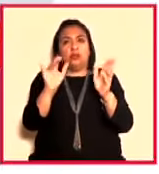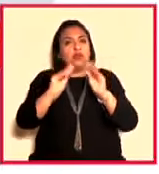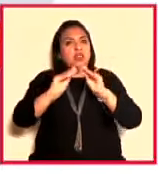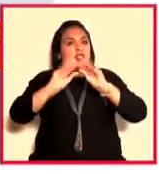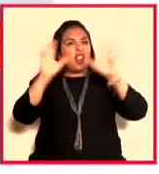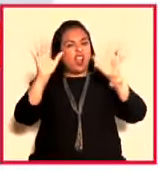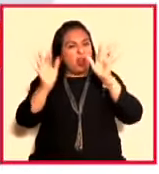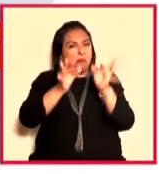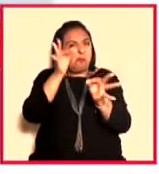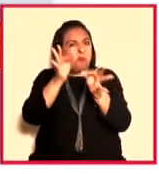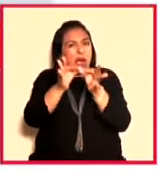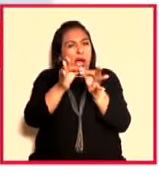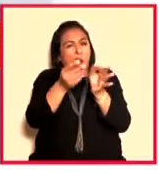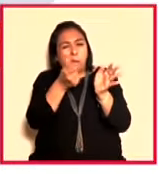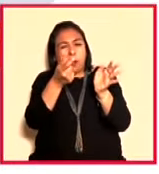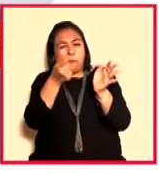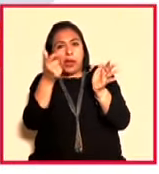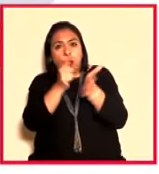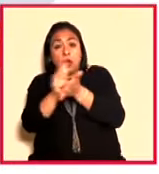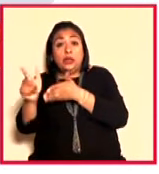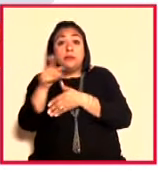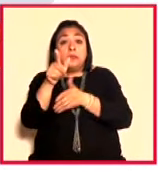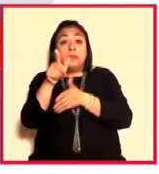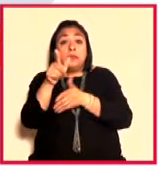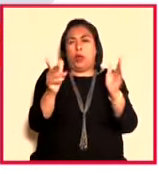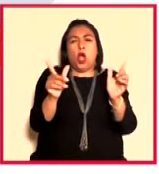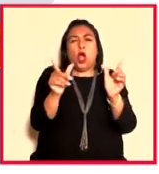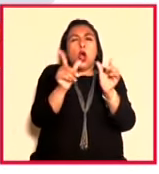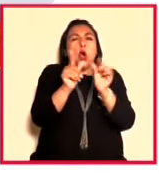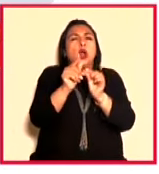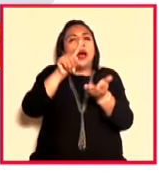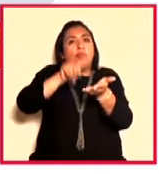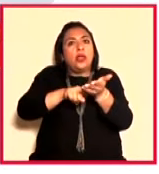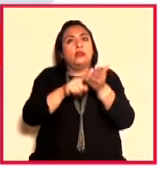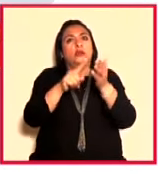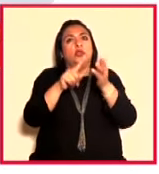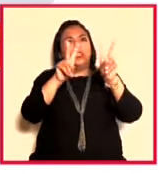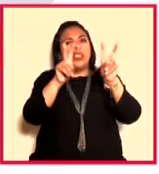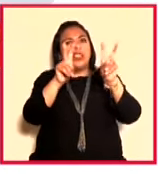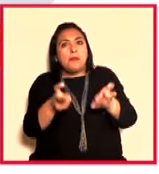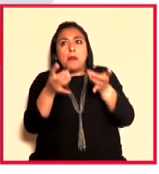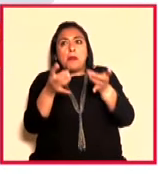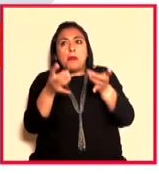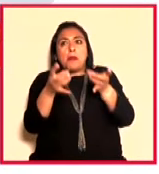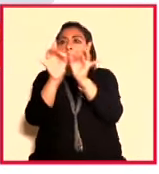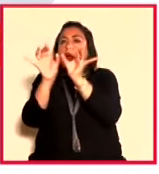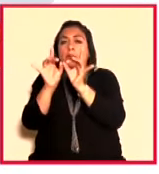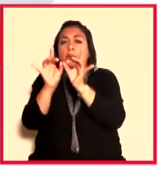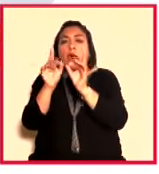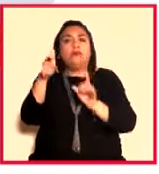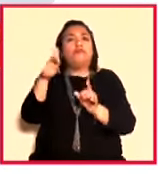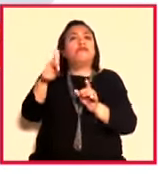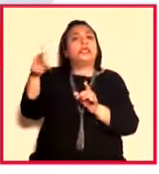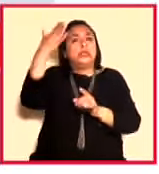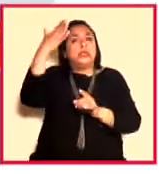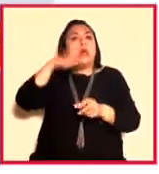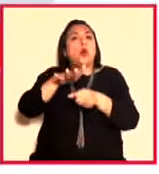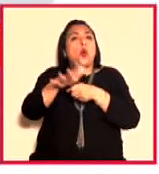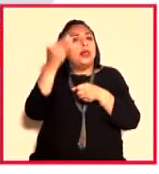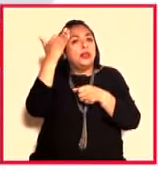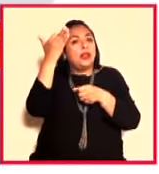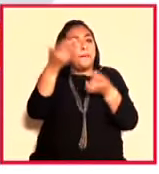y depurada. Una novela corta que abarca numerosos temas y hechos históricos reconocibles. Me